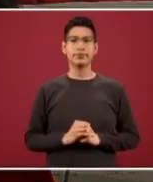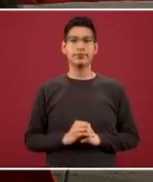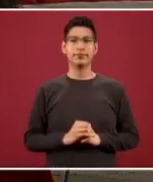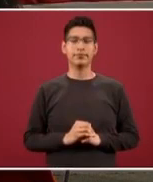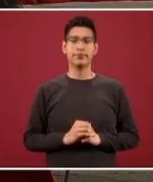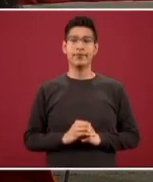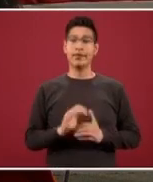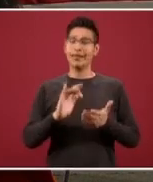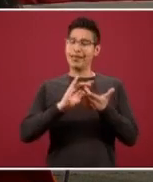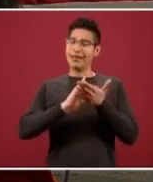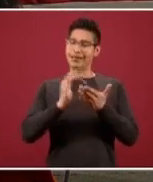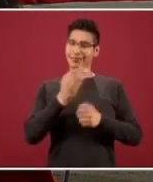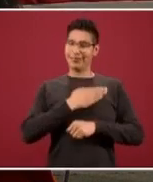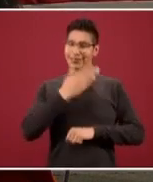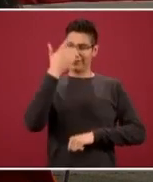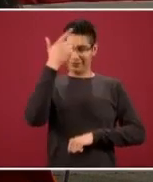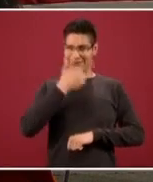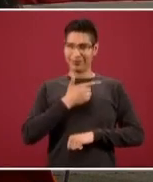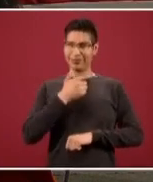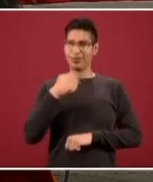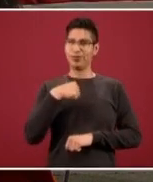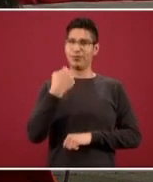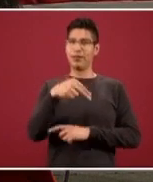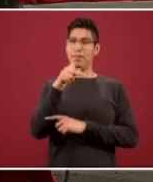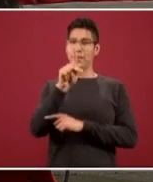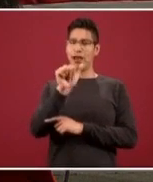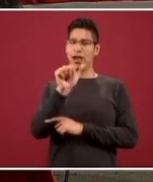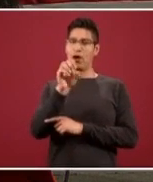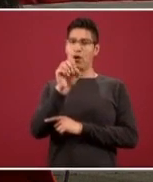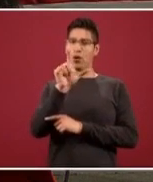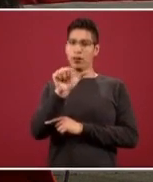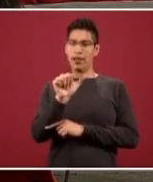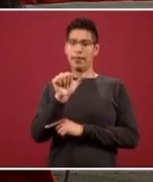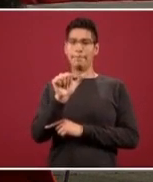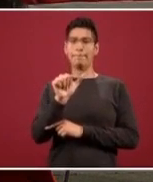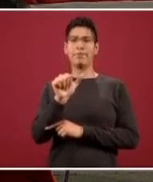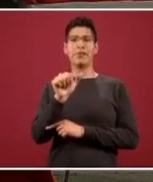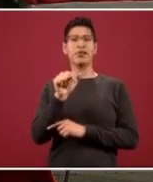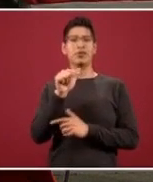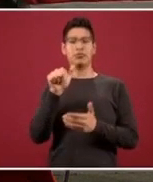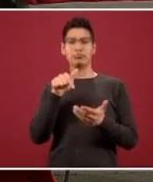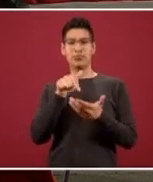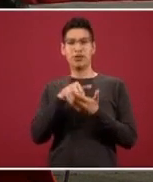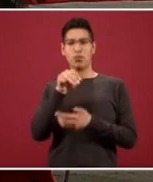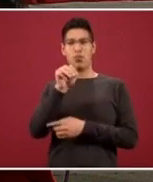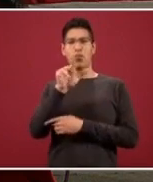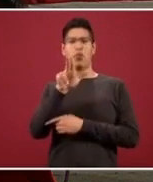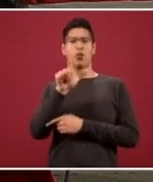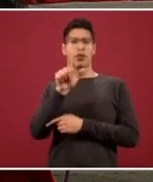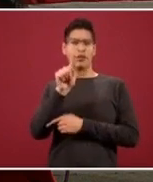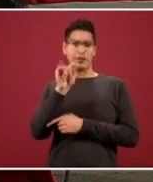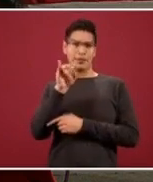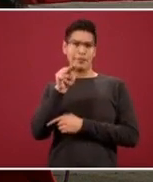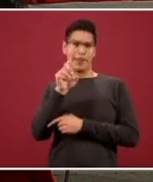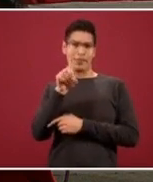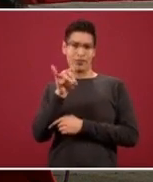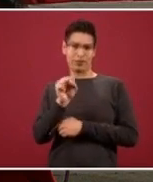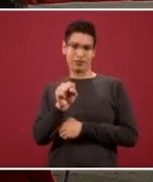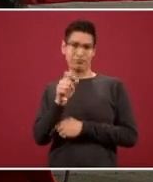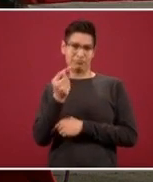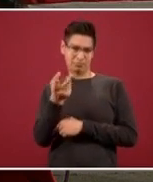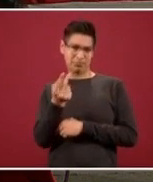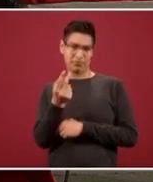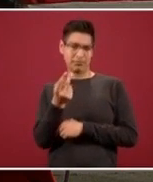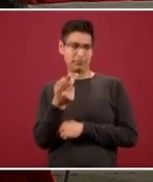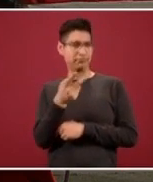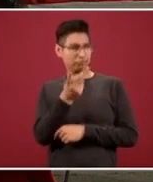Gracias, buenas noches. Paola Betancourt, de Multimedios Televisión. Quisiera preguntarle respecto a todas estas recomendaciones que a diario